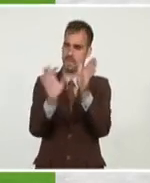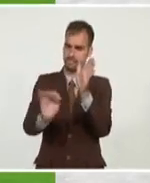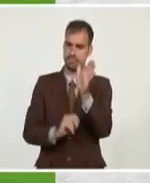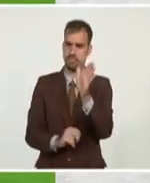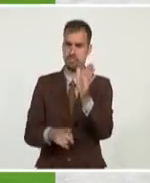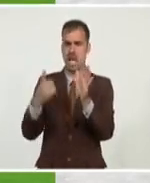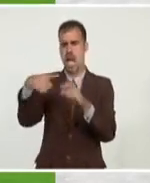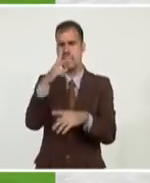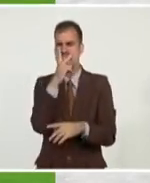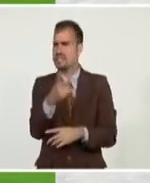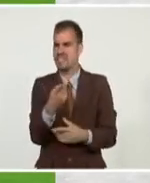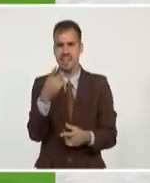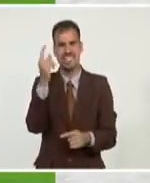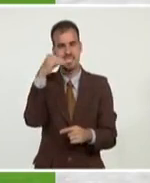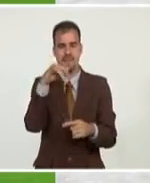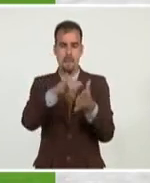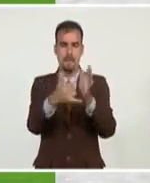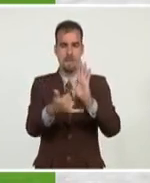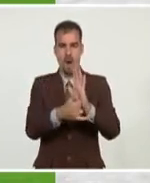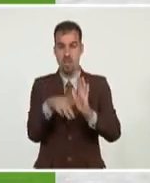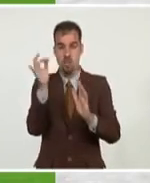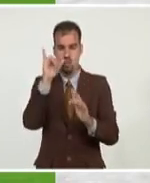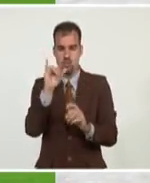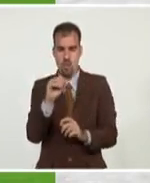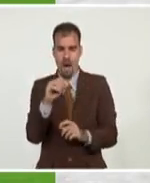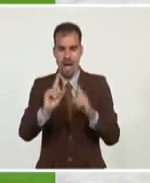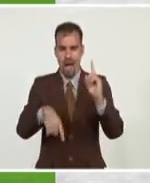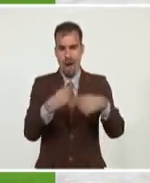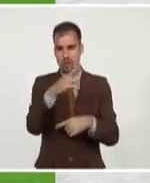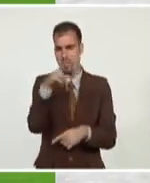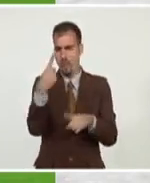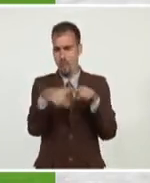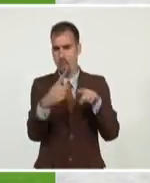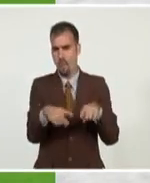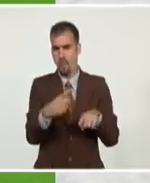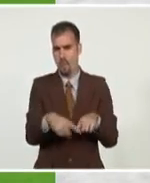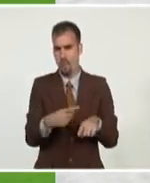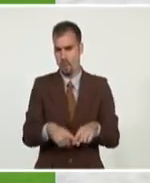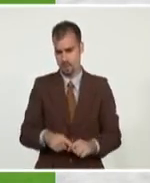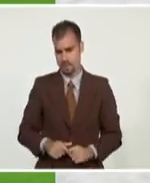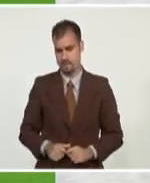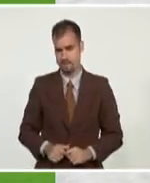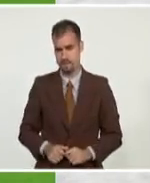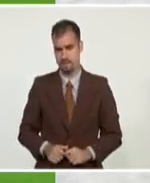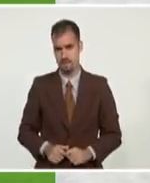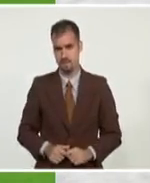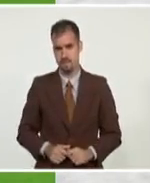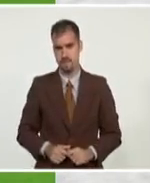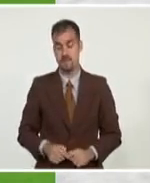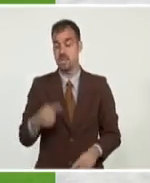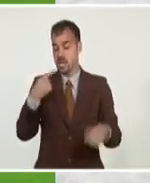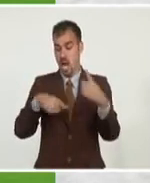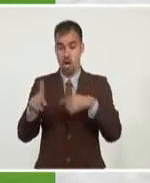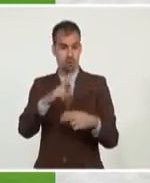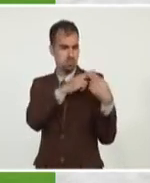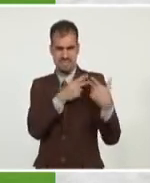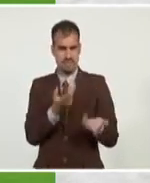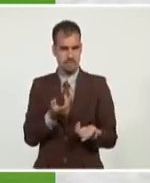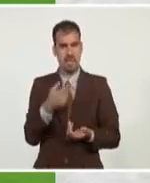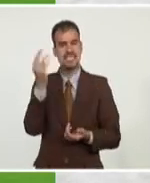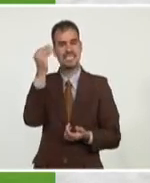de proyectos subversivos que abarcan temas como género, racialidad, diversidad sexual, entre otros. Actualmente su cargo, jefa del